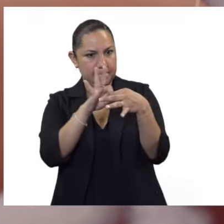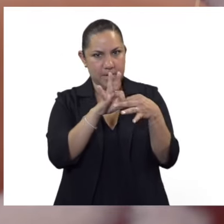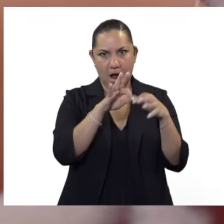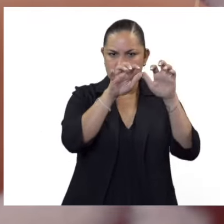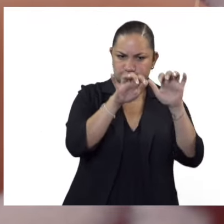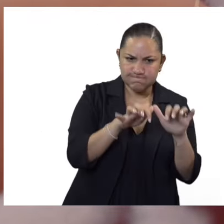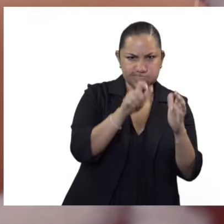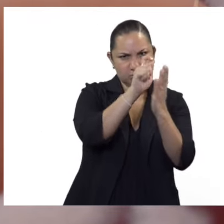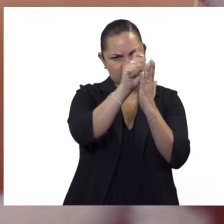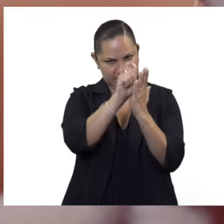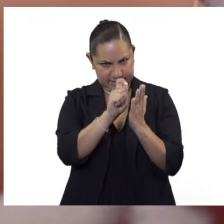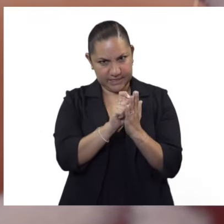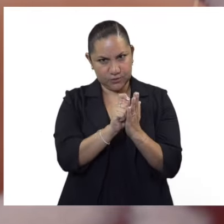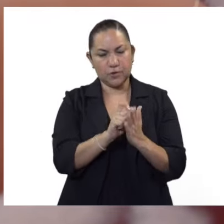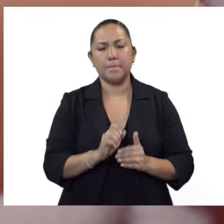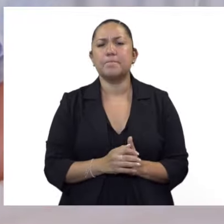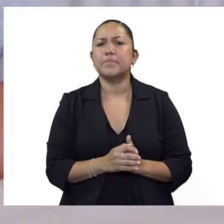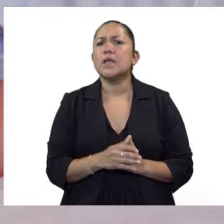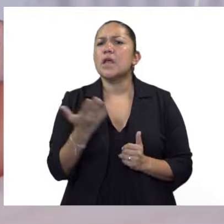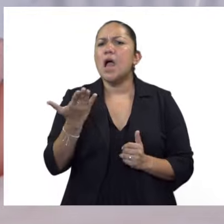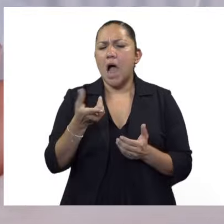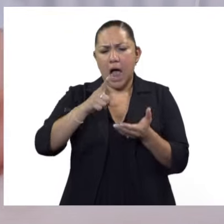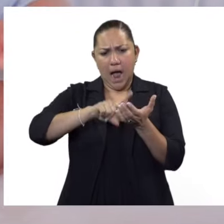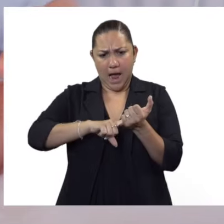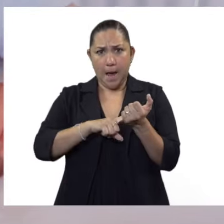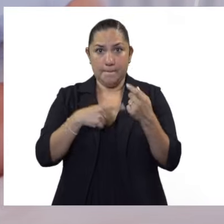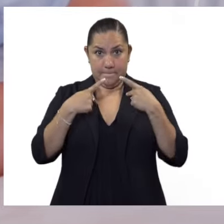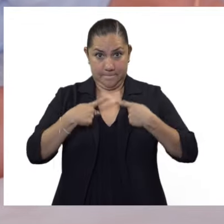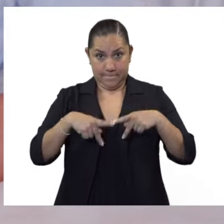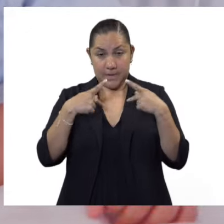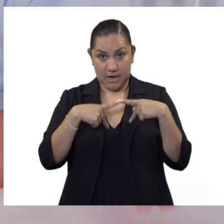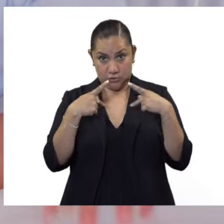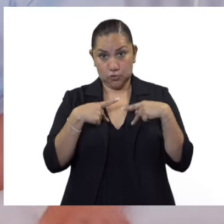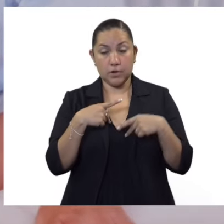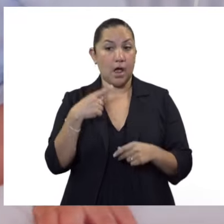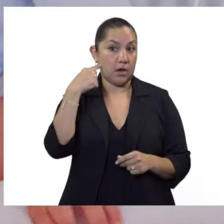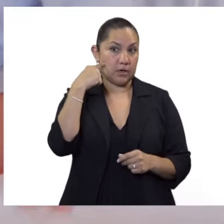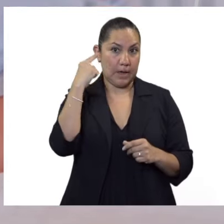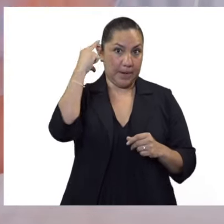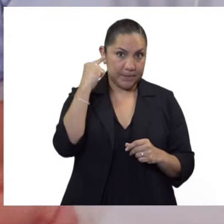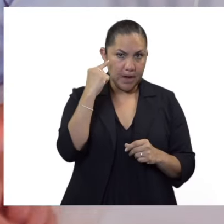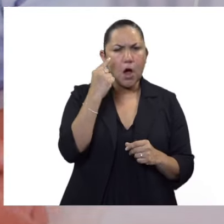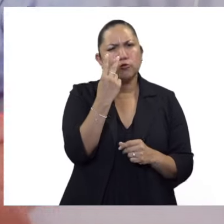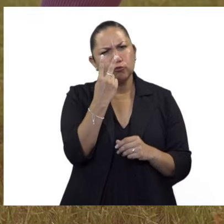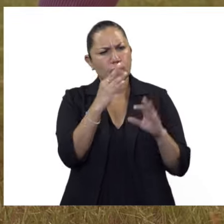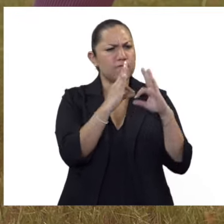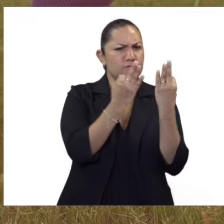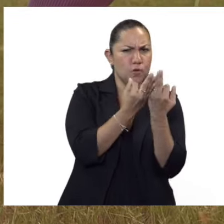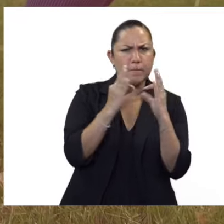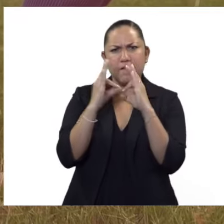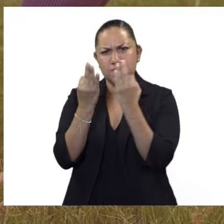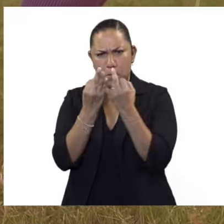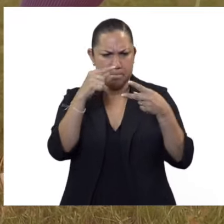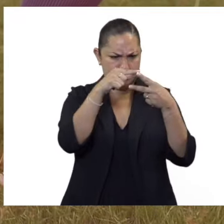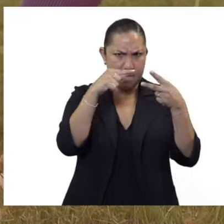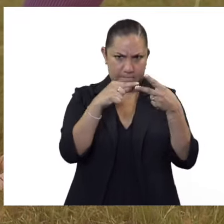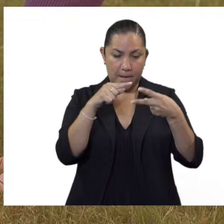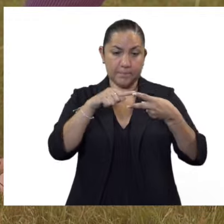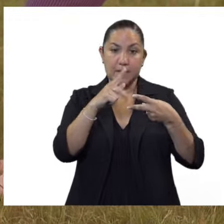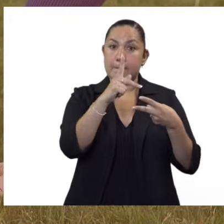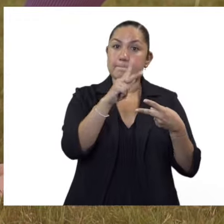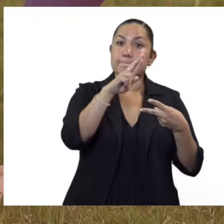civilización podemos hablar de dos formas relevantes en el desarrollo de una persona con pérdida auditiva la prelingüística